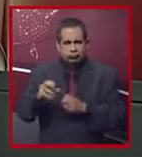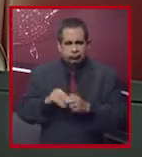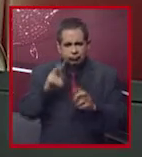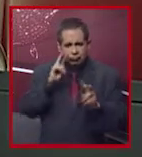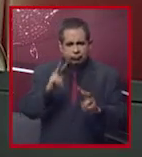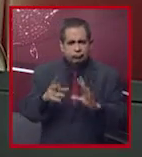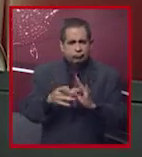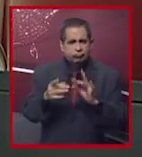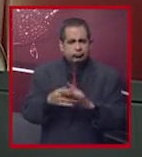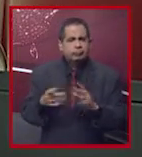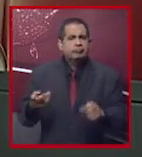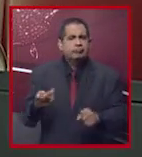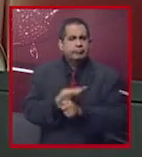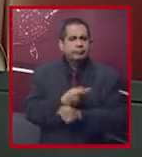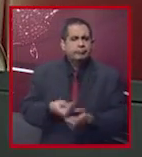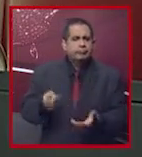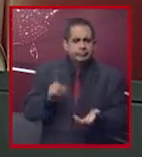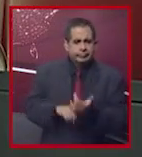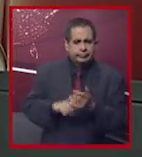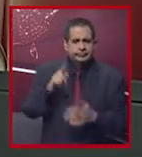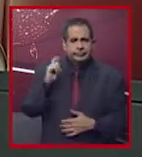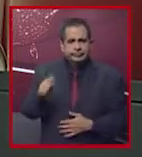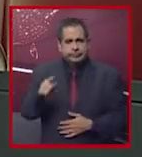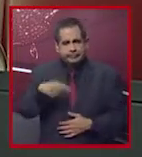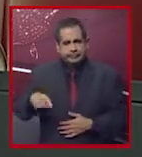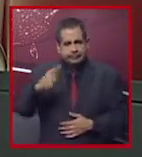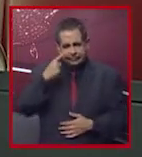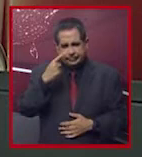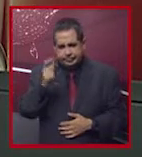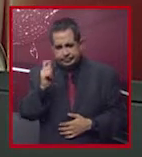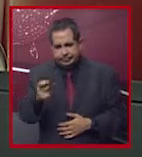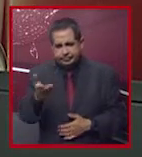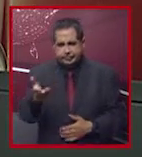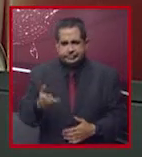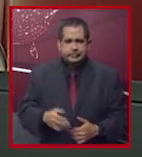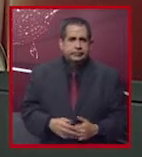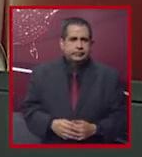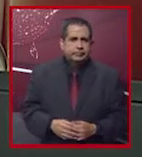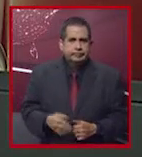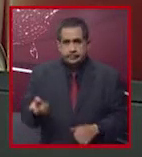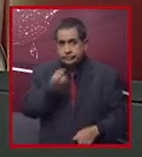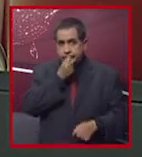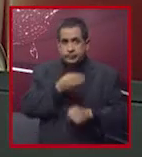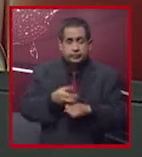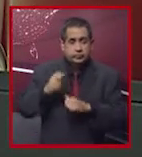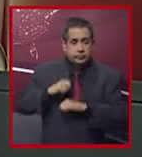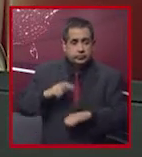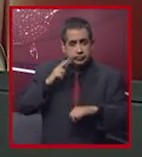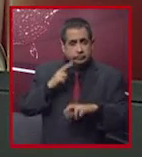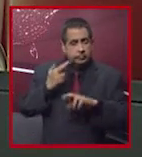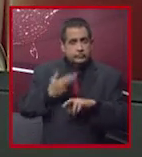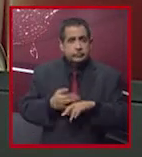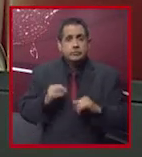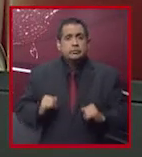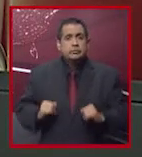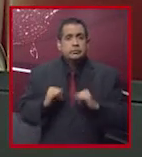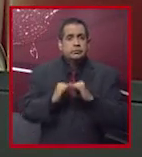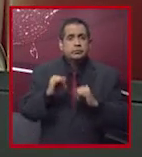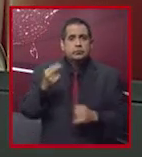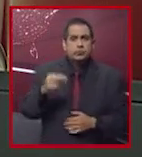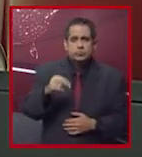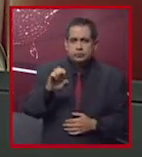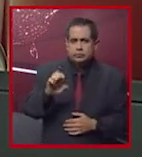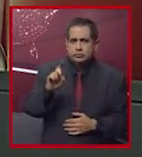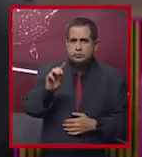con los detalles de lo que ocurrió en esta jornada. El secretario ejecutivo del Instituto Nacional Electoral, Edmundo